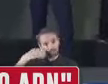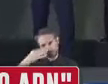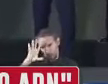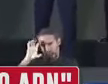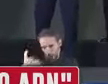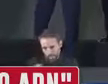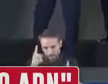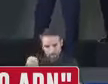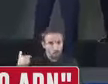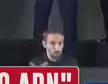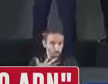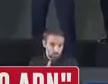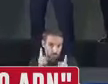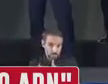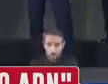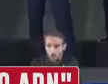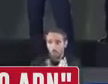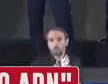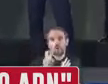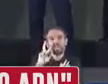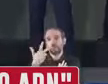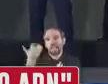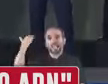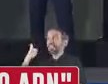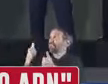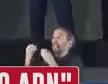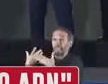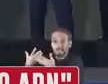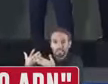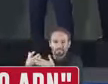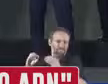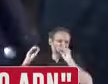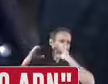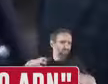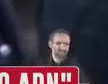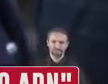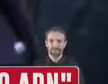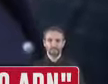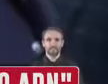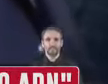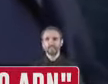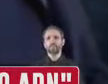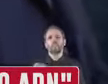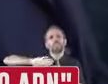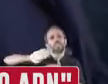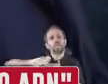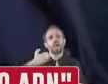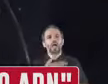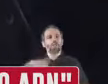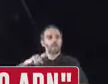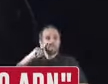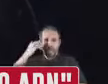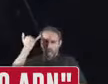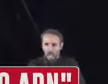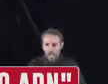lo sufriste junto con él en el 2003 como estábamos defaulteados deuda con el fondo monetario internacional